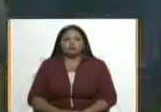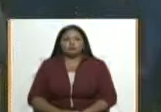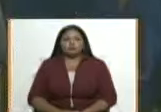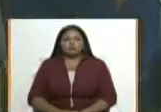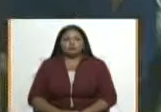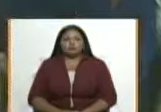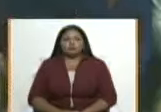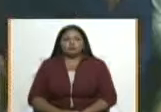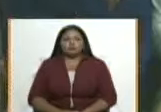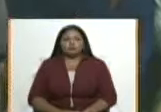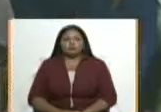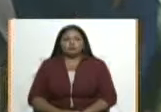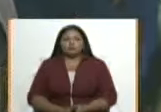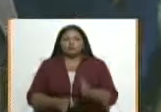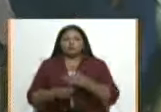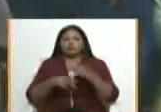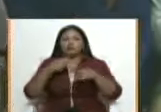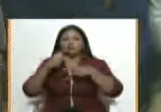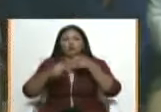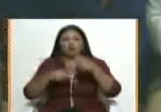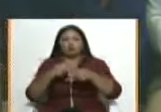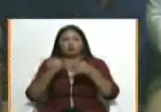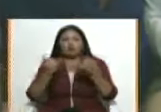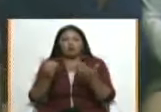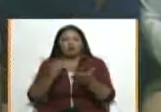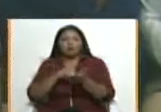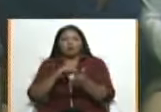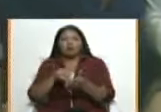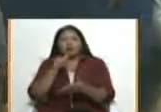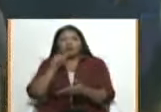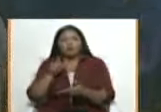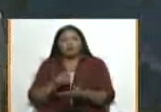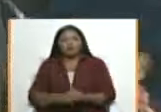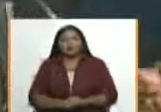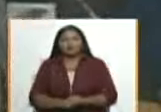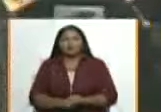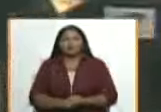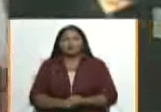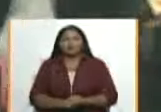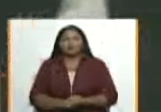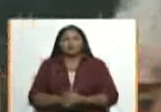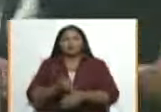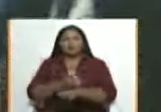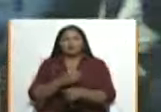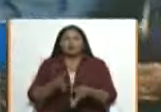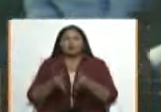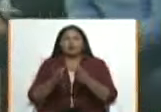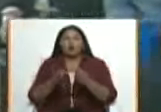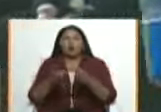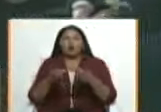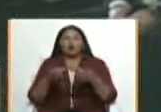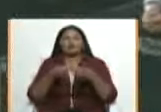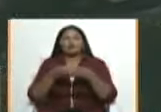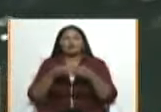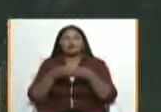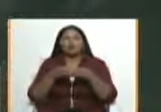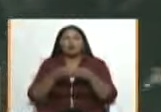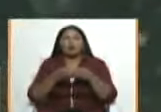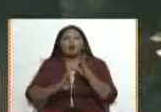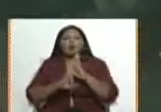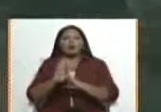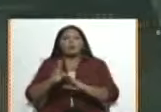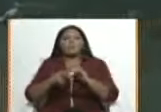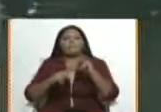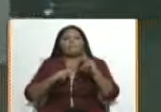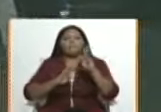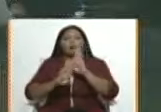Continúa el proceso de postulaciones. Ahora le corresponde al autorizado de la organización con fines políticos Avanzada